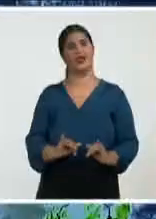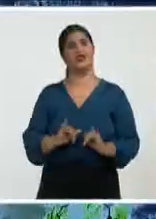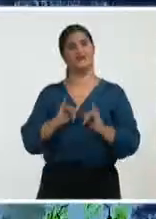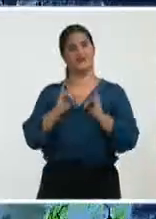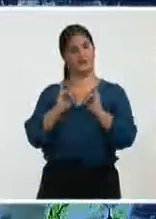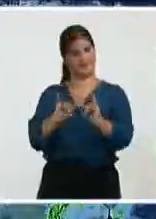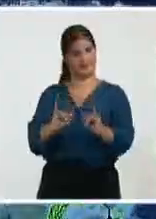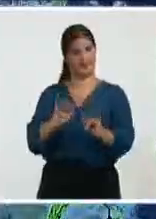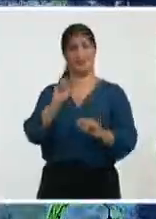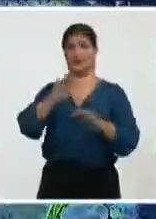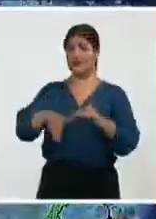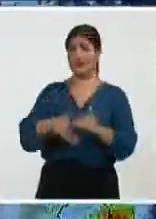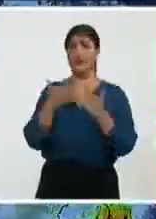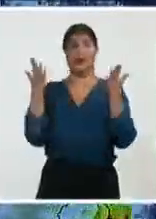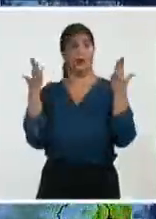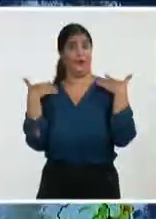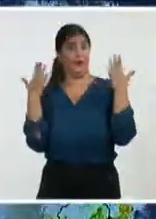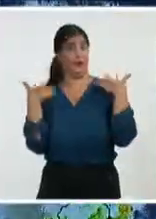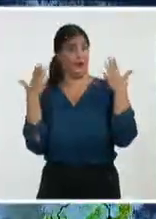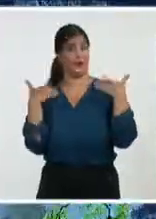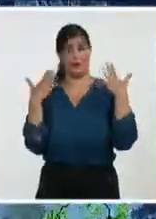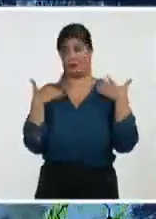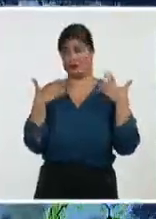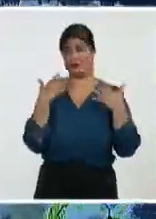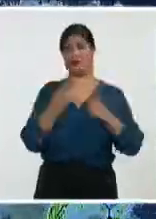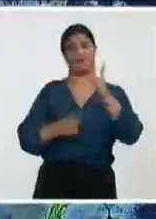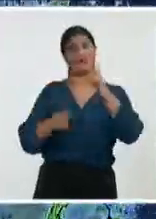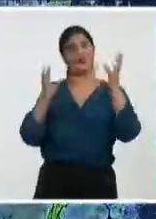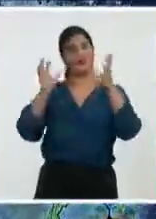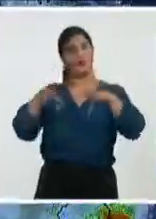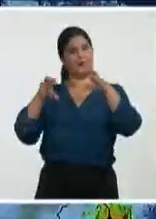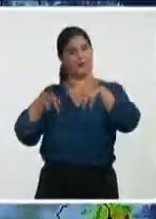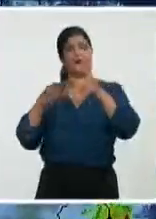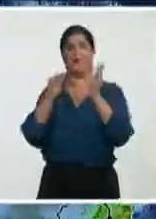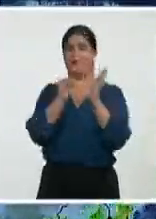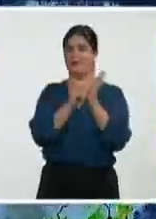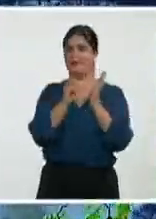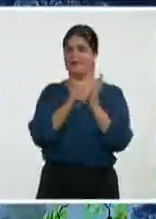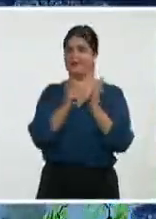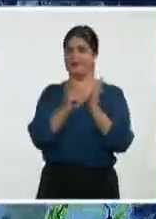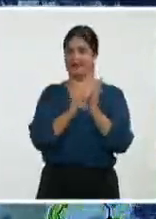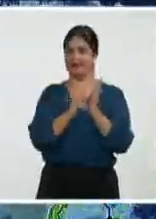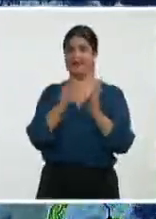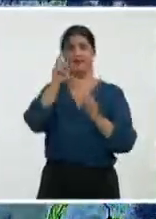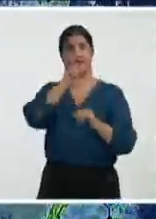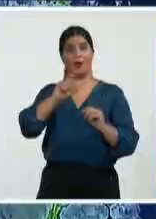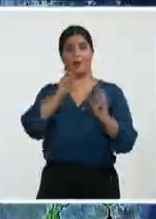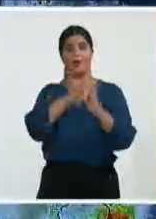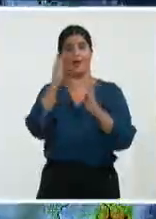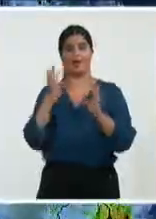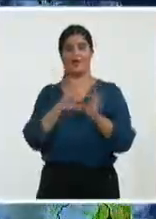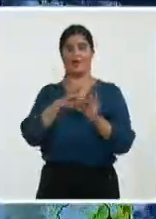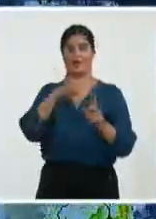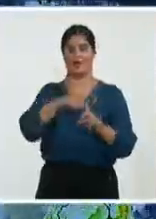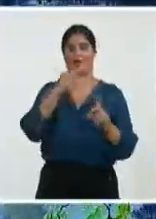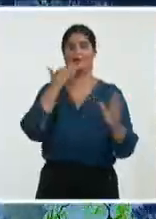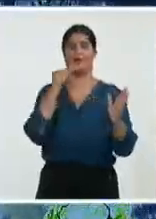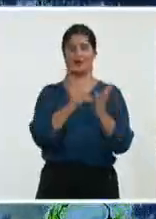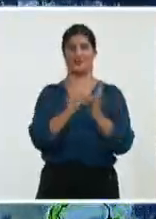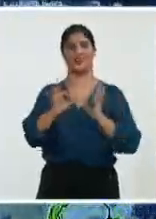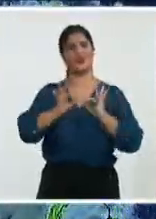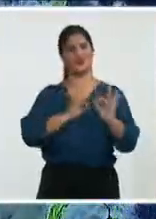usted sabe una jornada de muchísimo calor en toda cuba y en la tarde algunas lluvias desde camagüey hasta guantánamo hasta aquí el tiempo